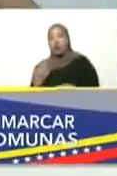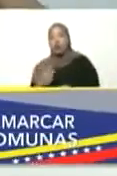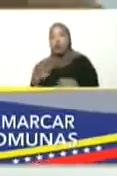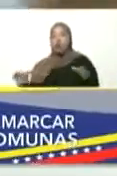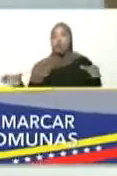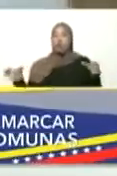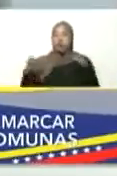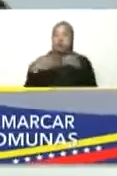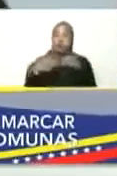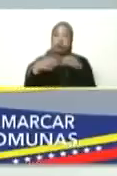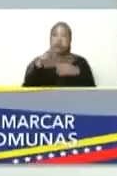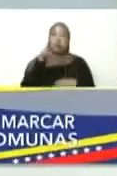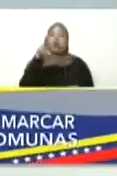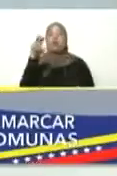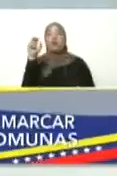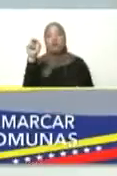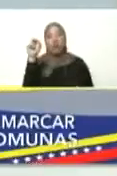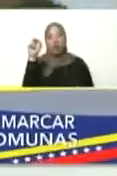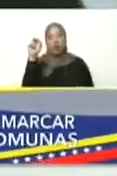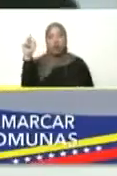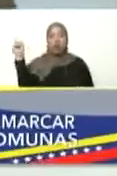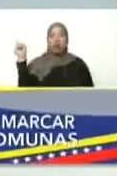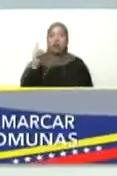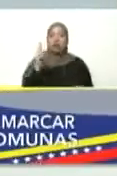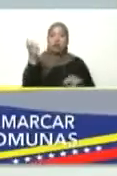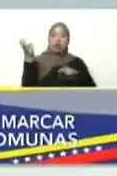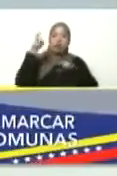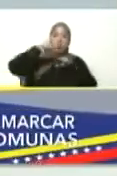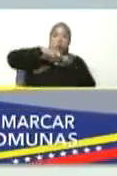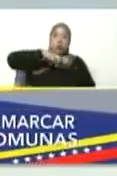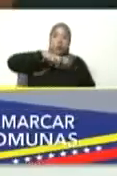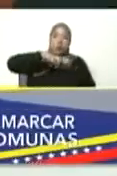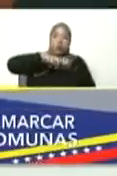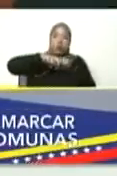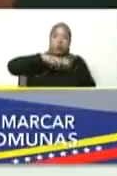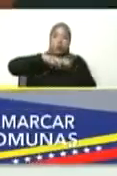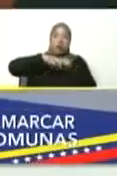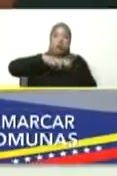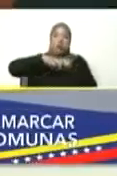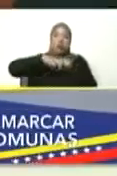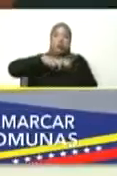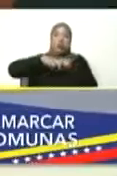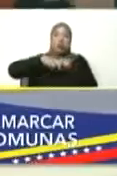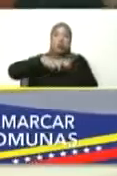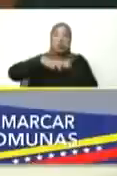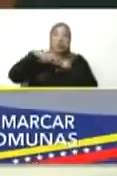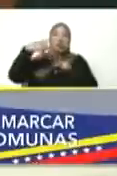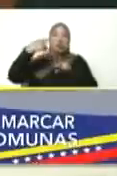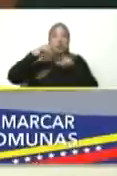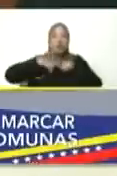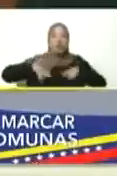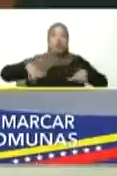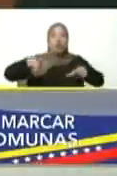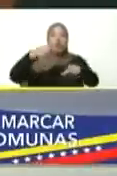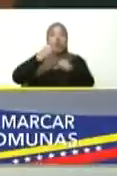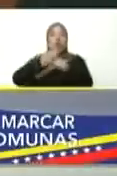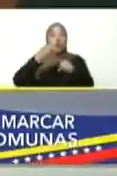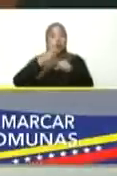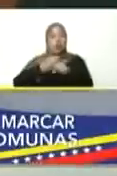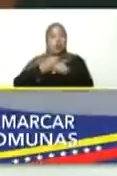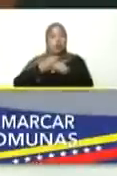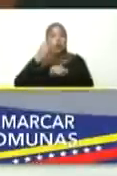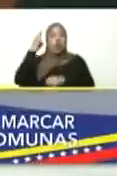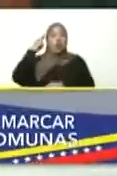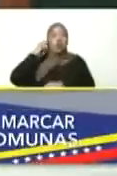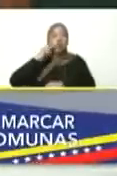Ahí llegamos el 20. Nos sentamos en esa mesa grandísima que está ahí en el Salón Simón Bolívar, del